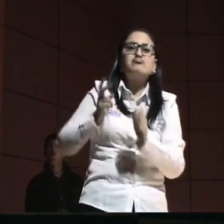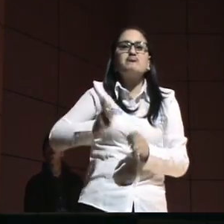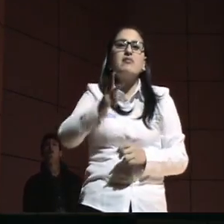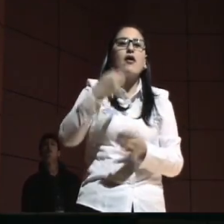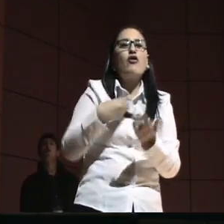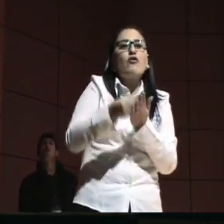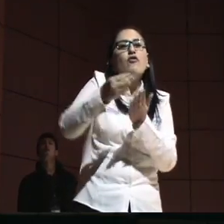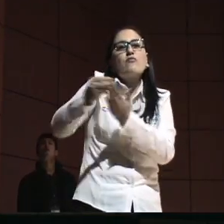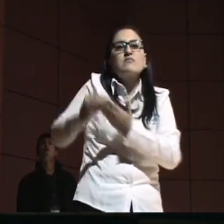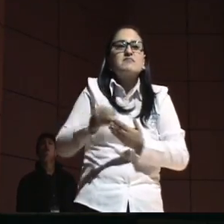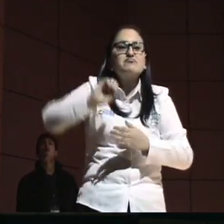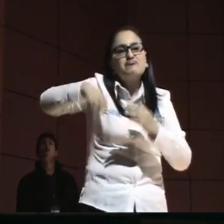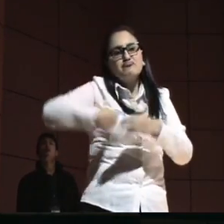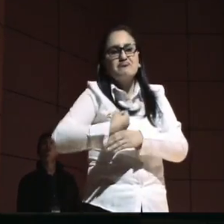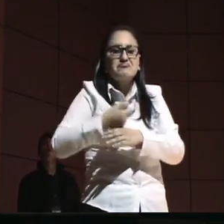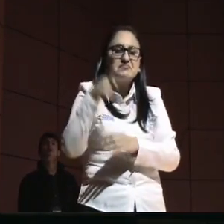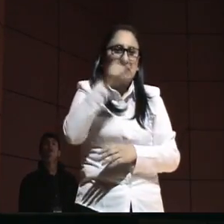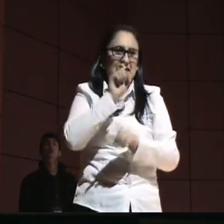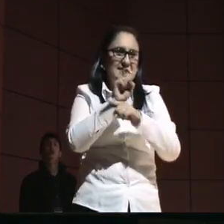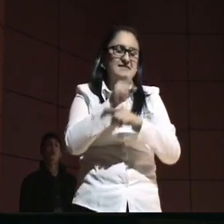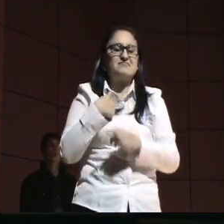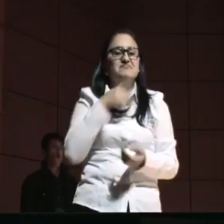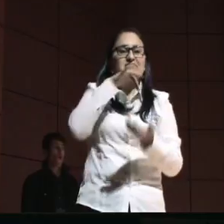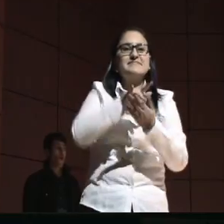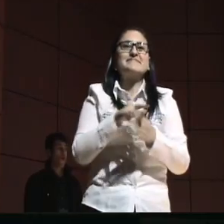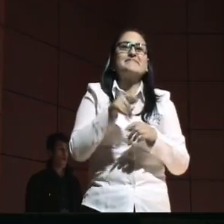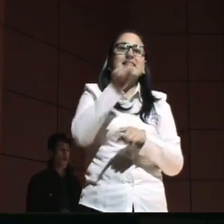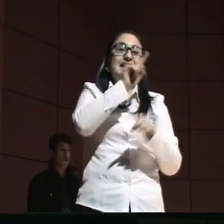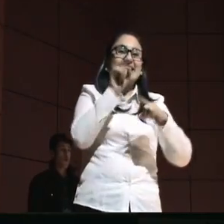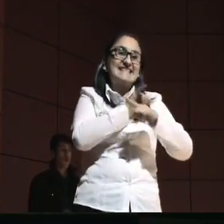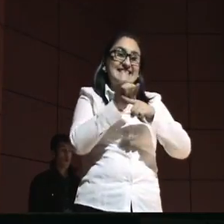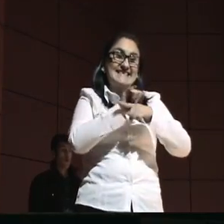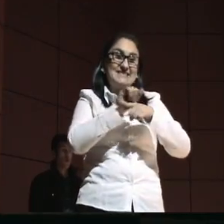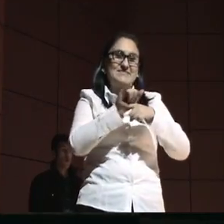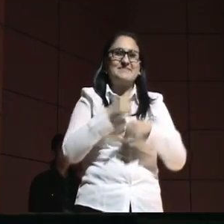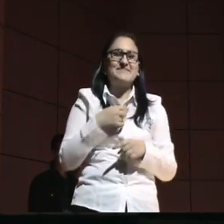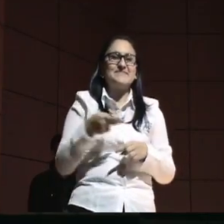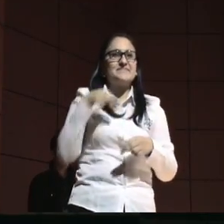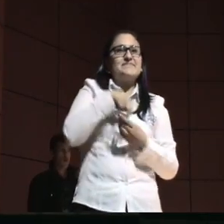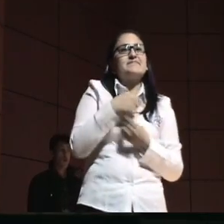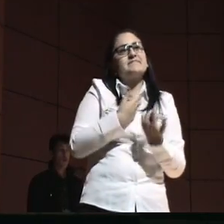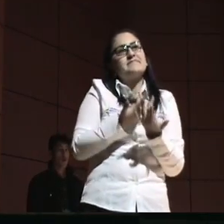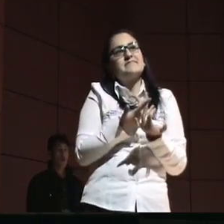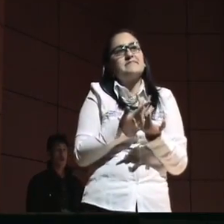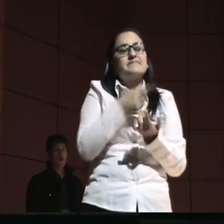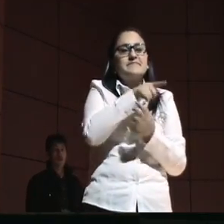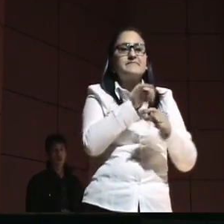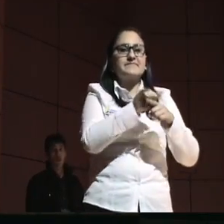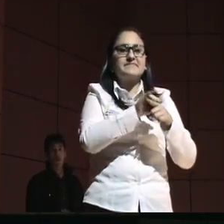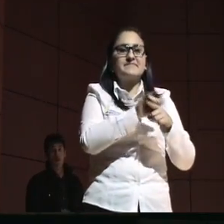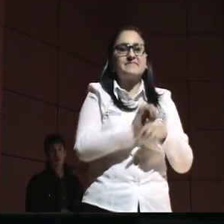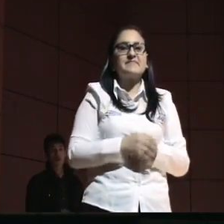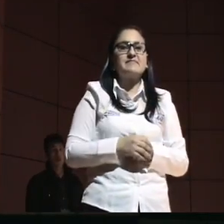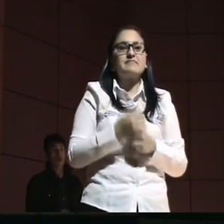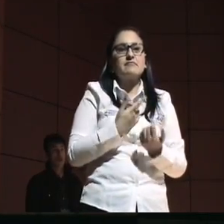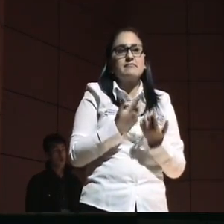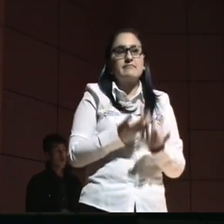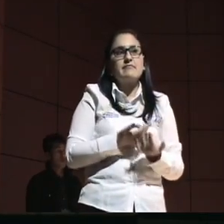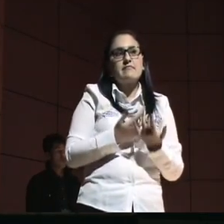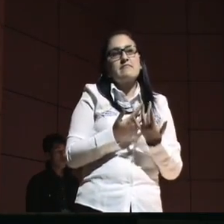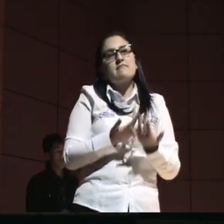compras en el éxito. Nos ubicamos en un paradero del SITP a esperar transporte público. Luego de